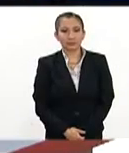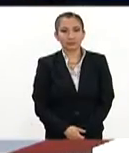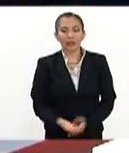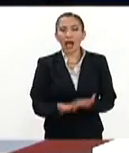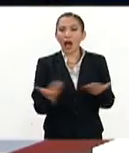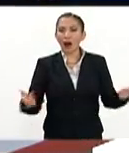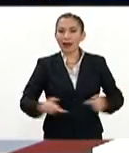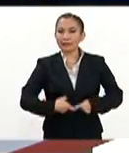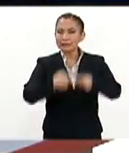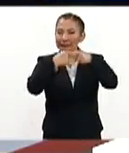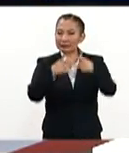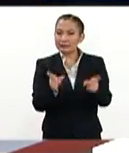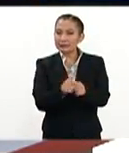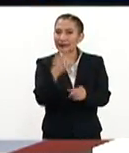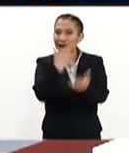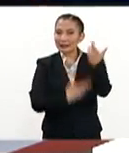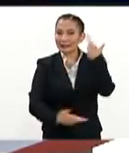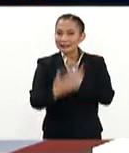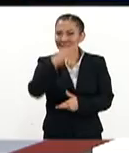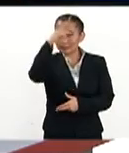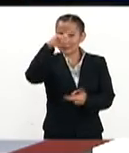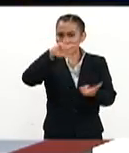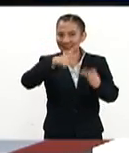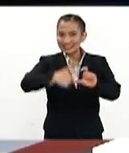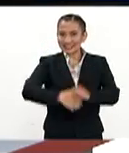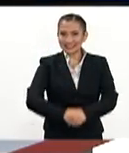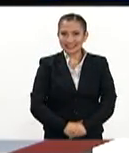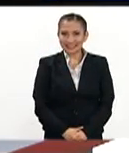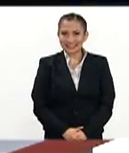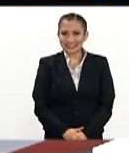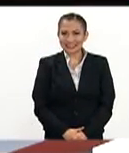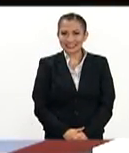Vamos a hacer una breve pausa, regresamos. Esto es México al Día.